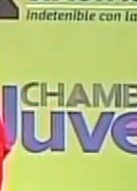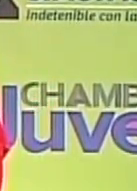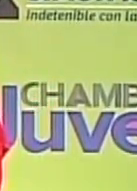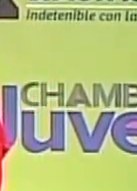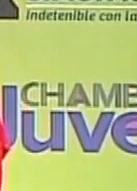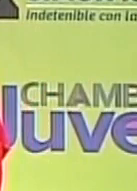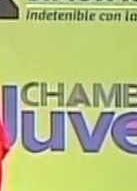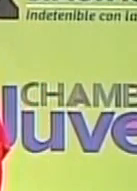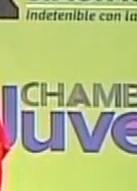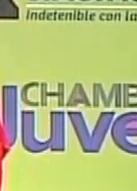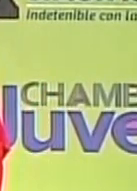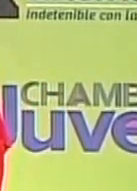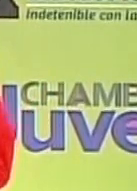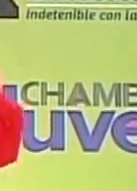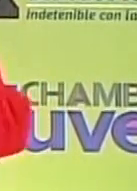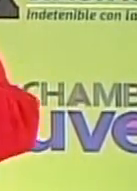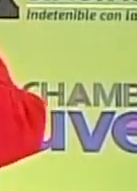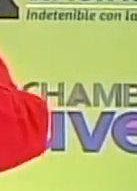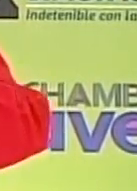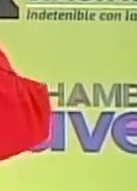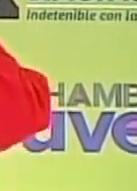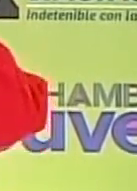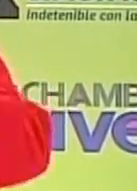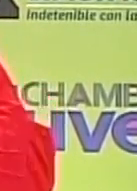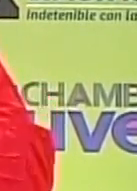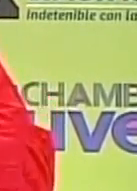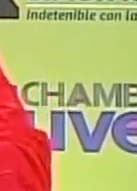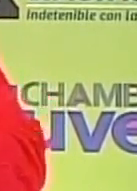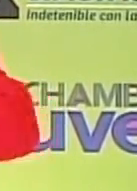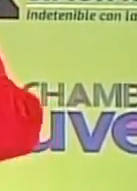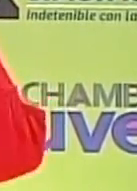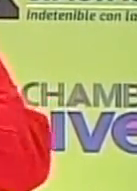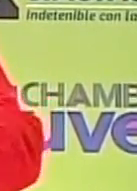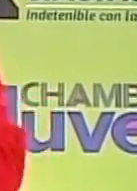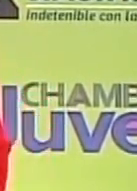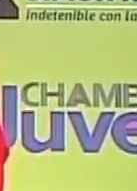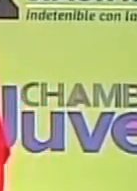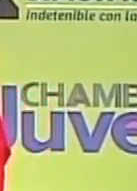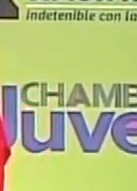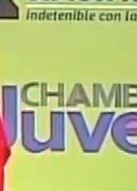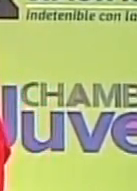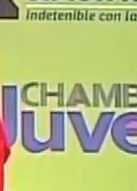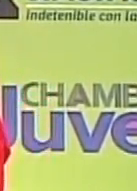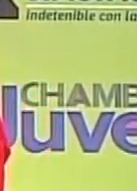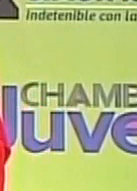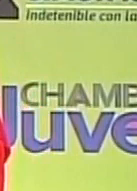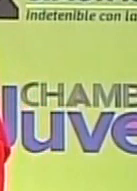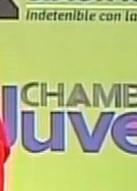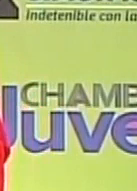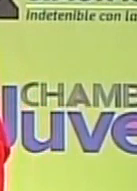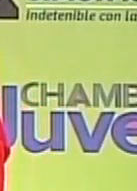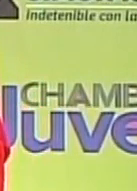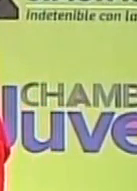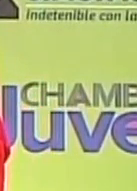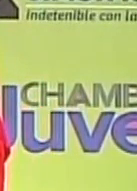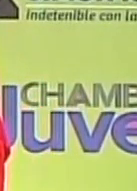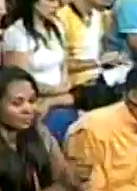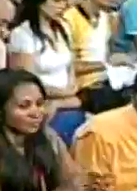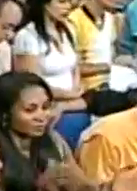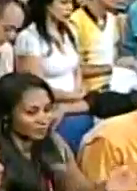conucos educativos y productivos en todas las escuelas, en todos los liceos del país, como un